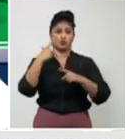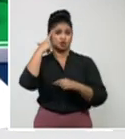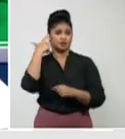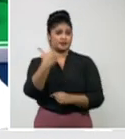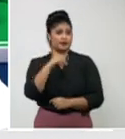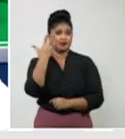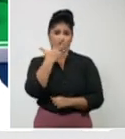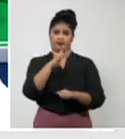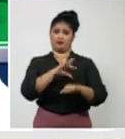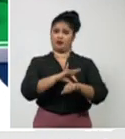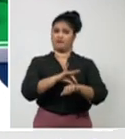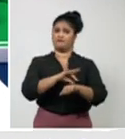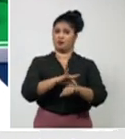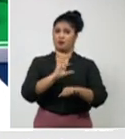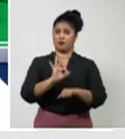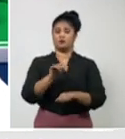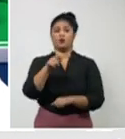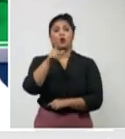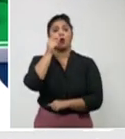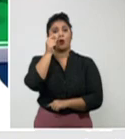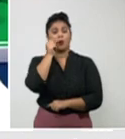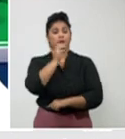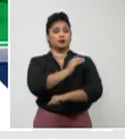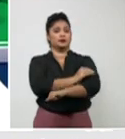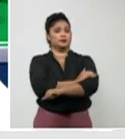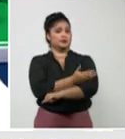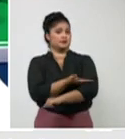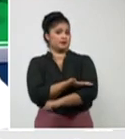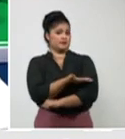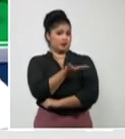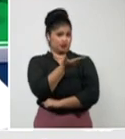ser un hipertenso, tener hipertensión arterial.